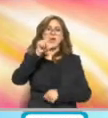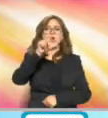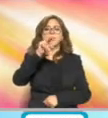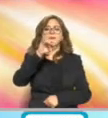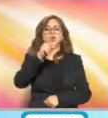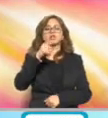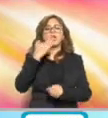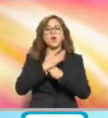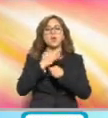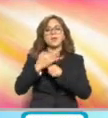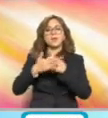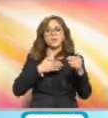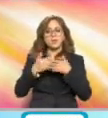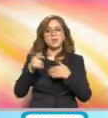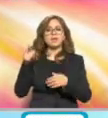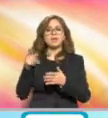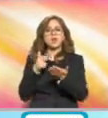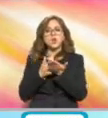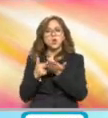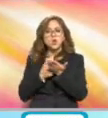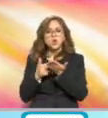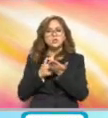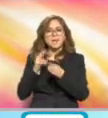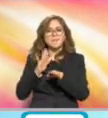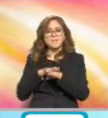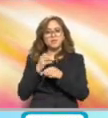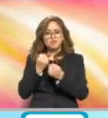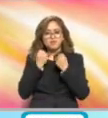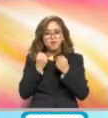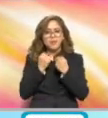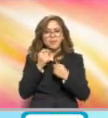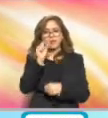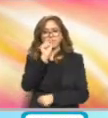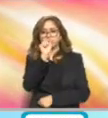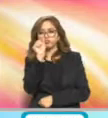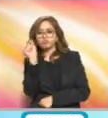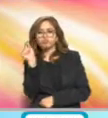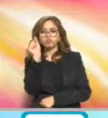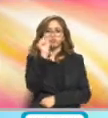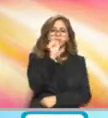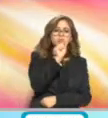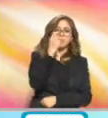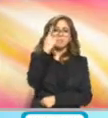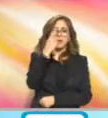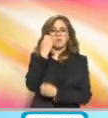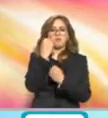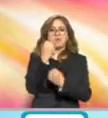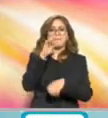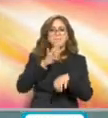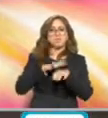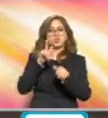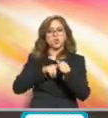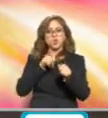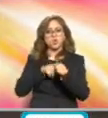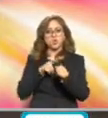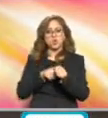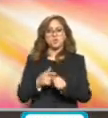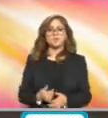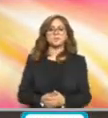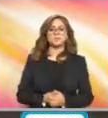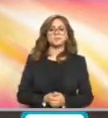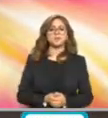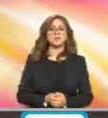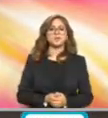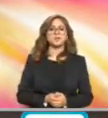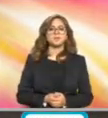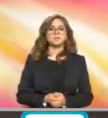Voy a manejar un rosa un poco más subido, justamente para darle profundidad y más color a nuestro ojo.